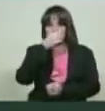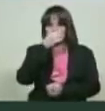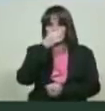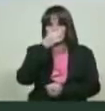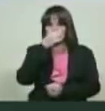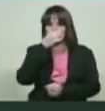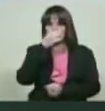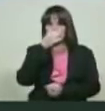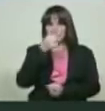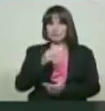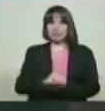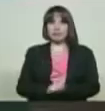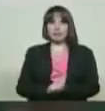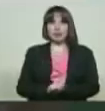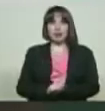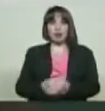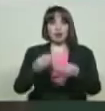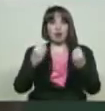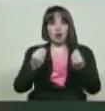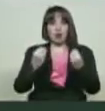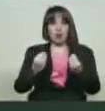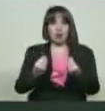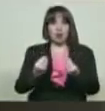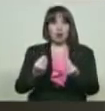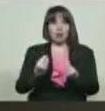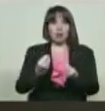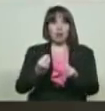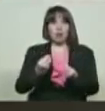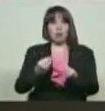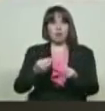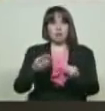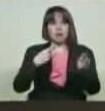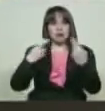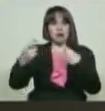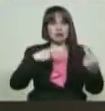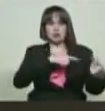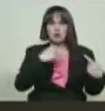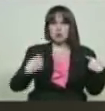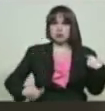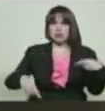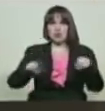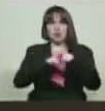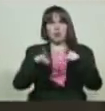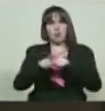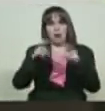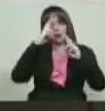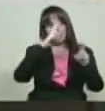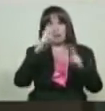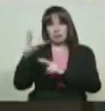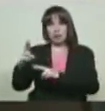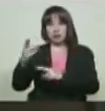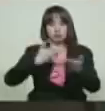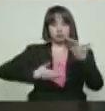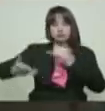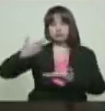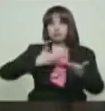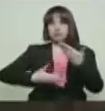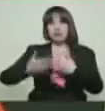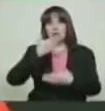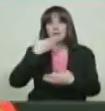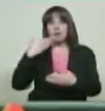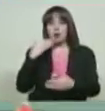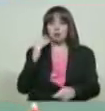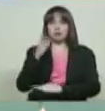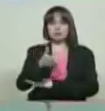que la relación con China se desarrolla en términos de igualdad y respeto, sin condicionamientos como aplica a países que acuden al